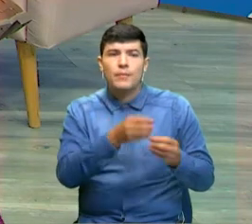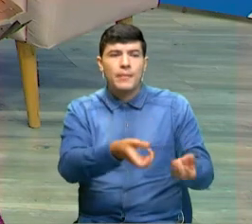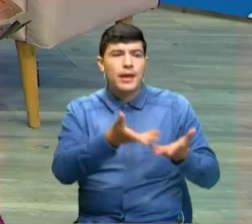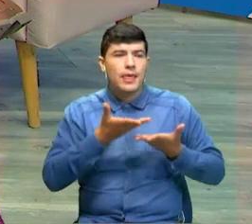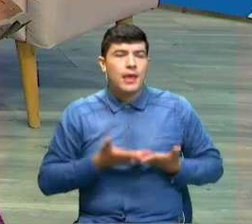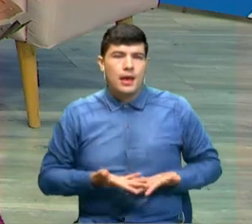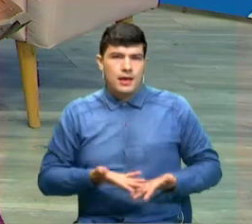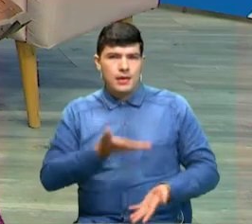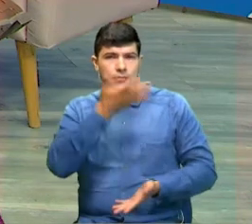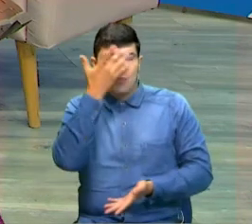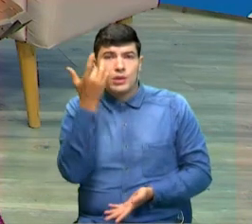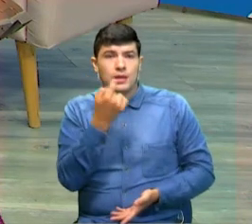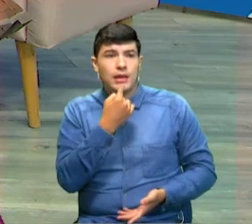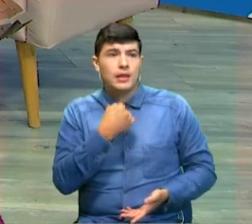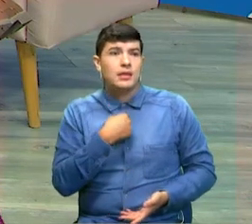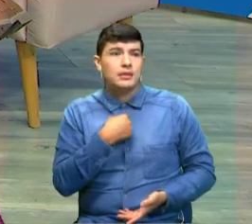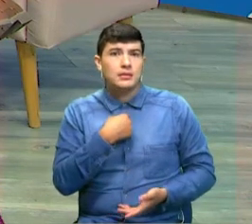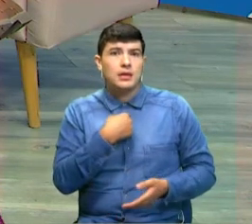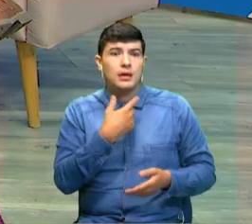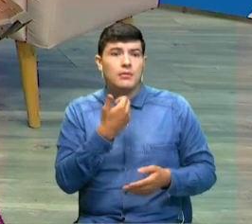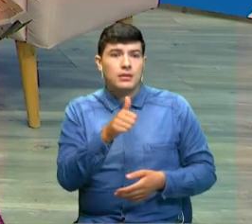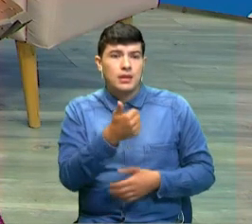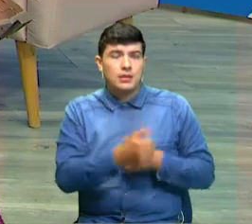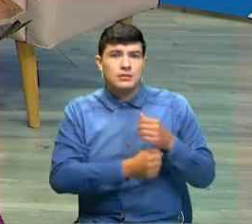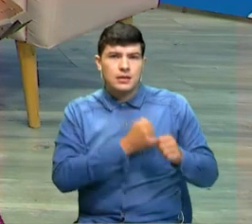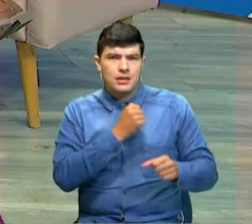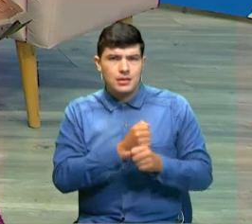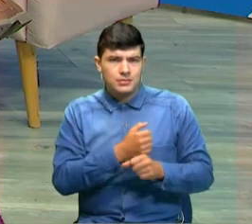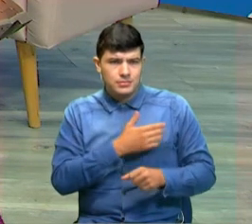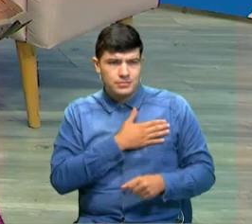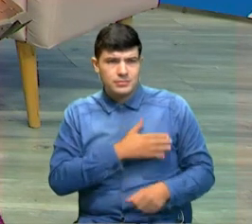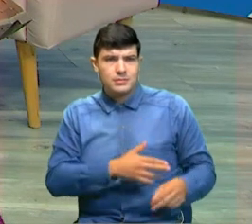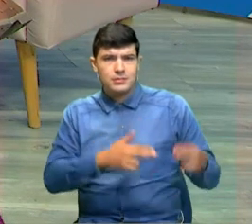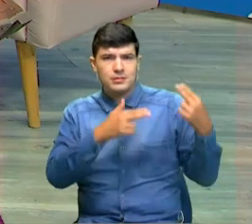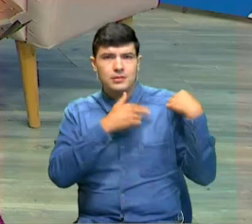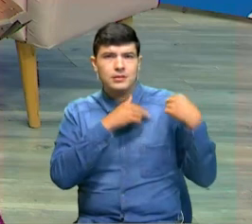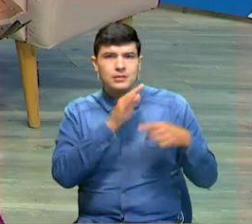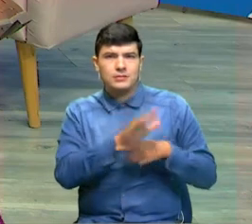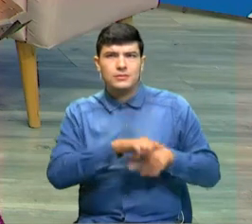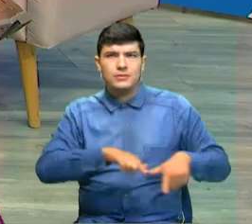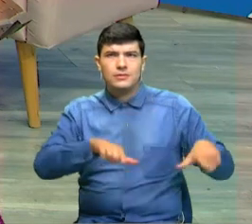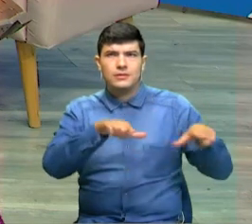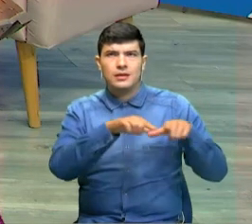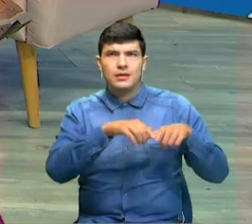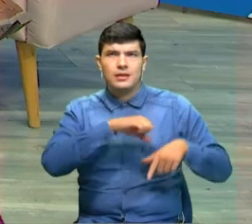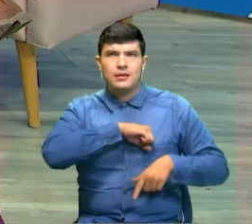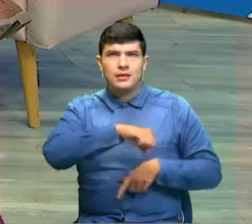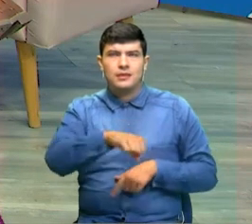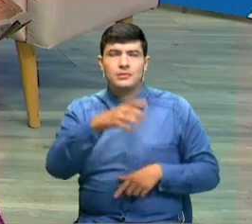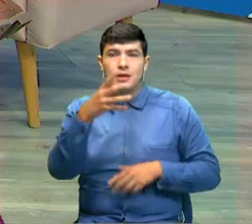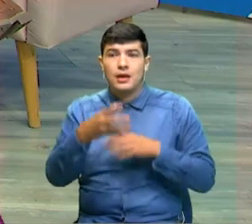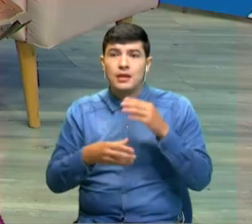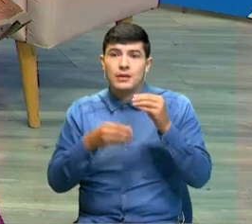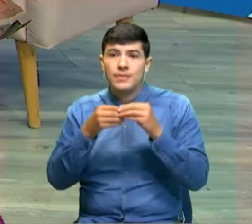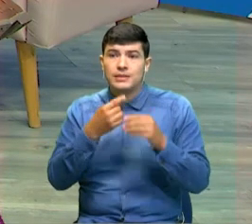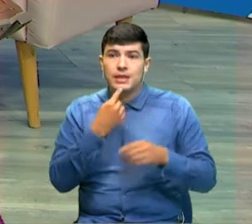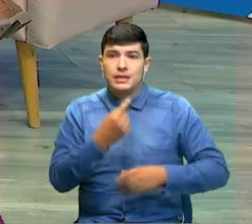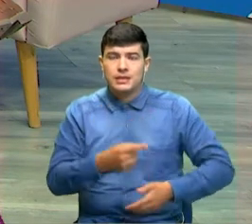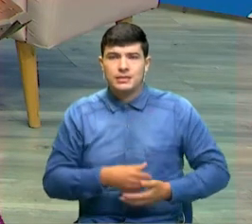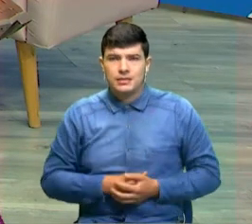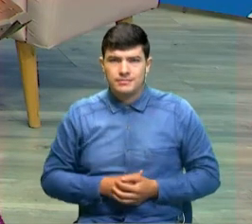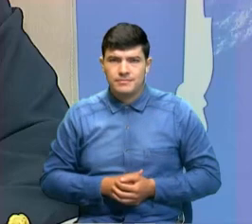dice que a los 10 años ya le corresponde el local. Y lo otro es